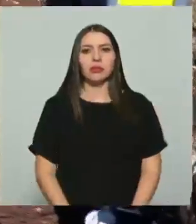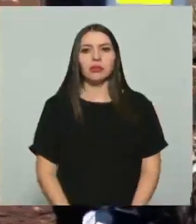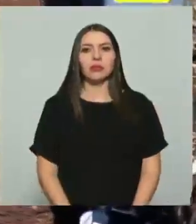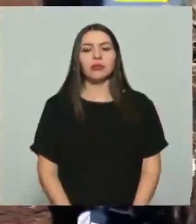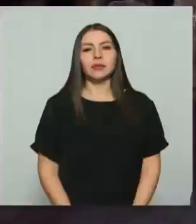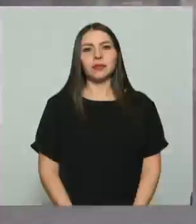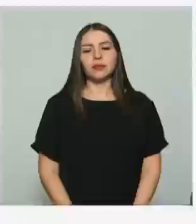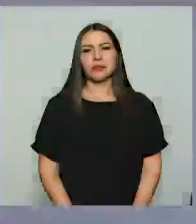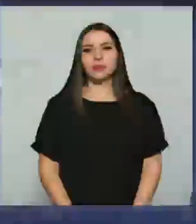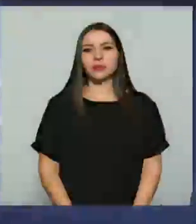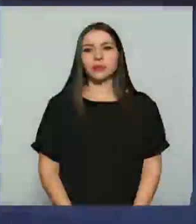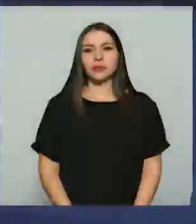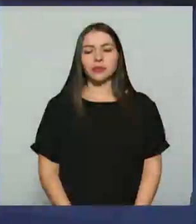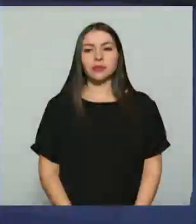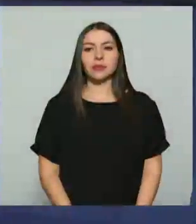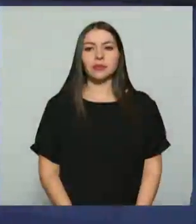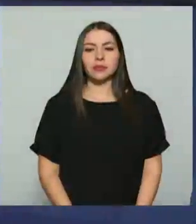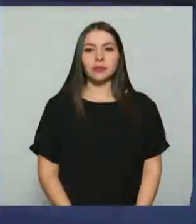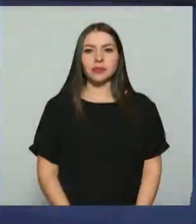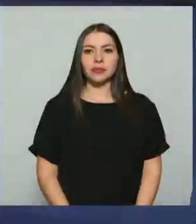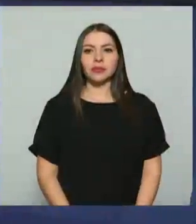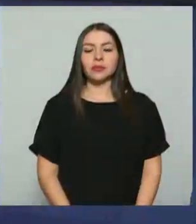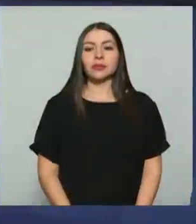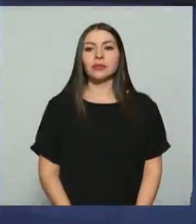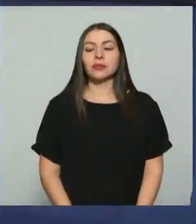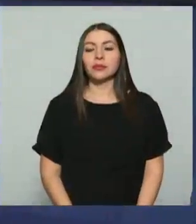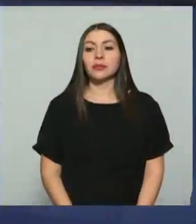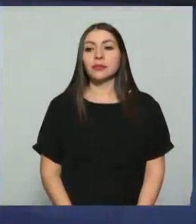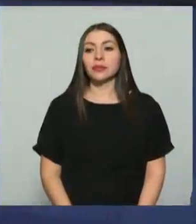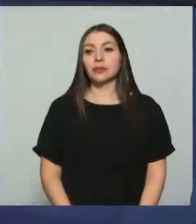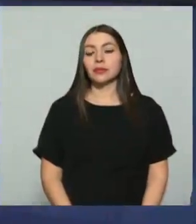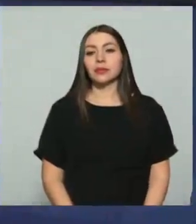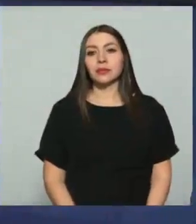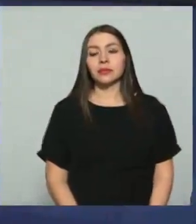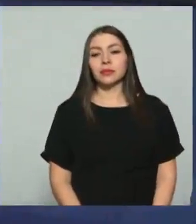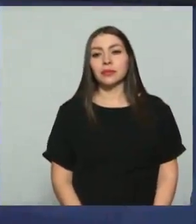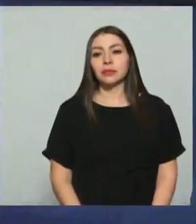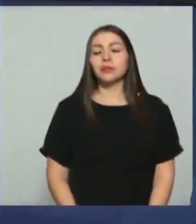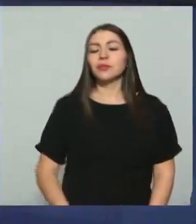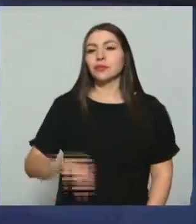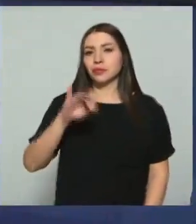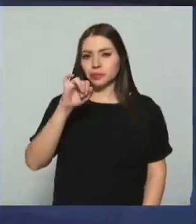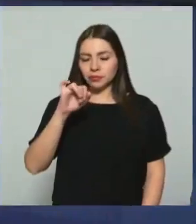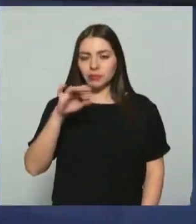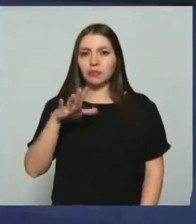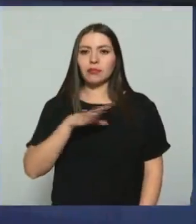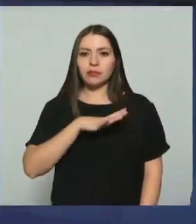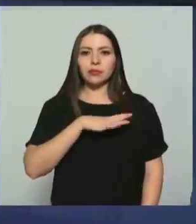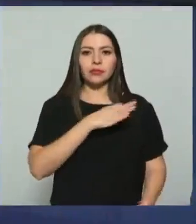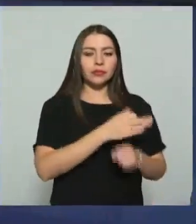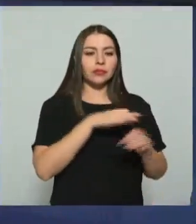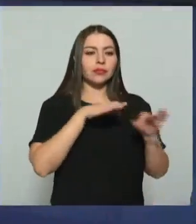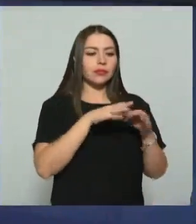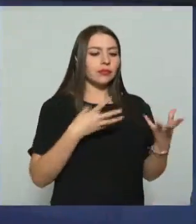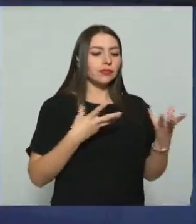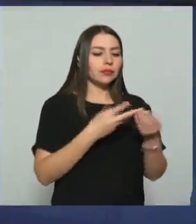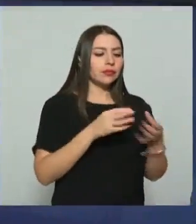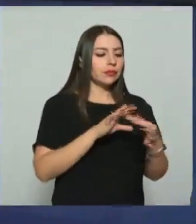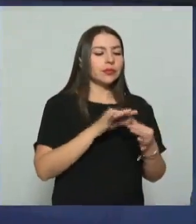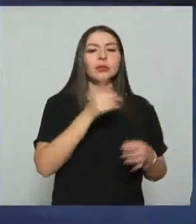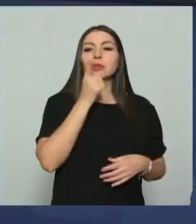Sí, tenemos una vinculación y trabajamos conjuntamente con Policía de Investigación, que pertenece a